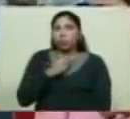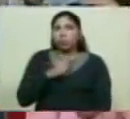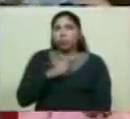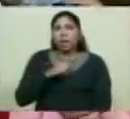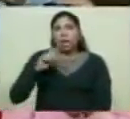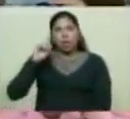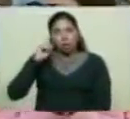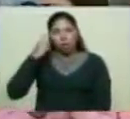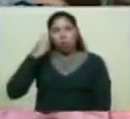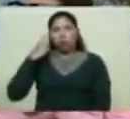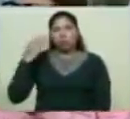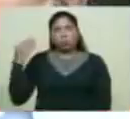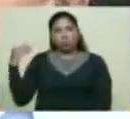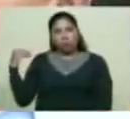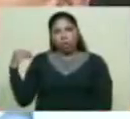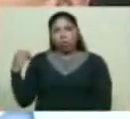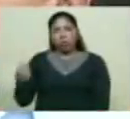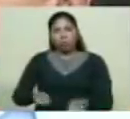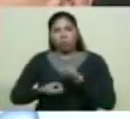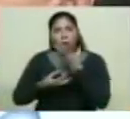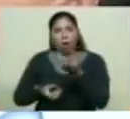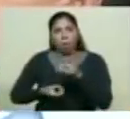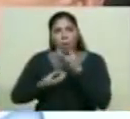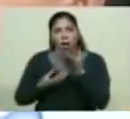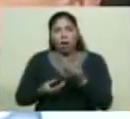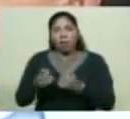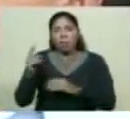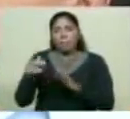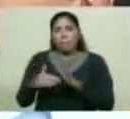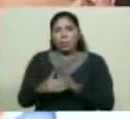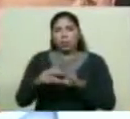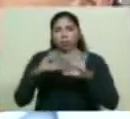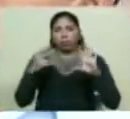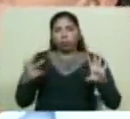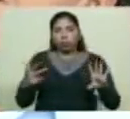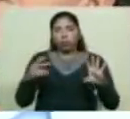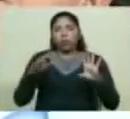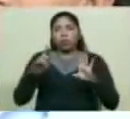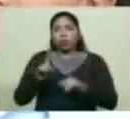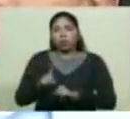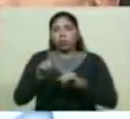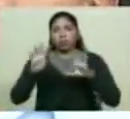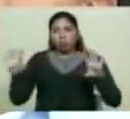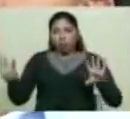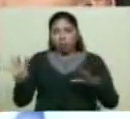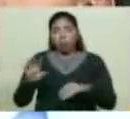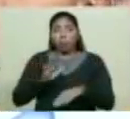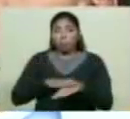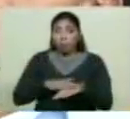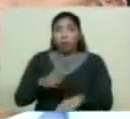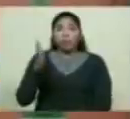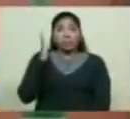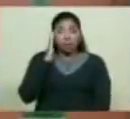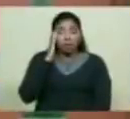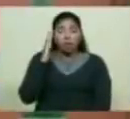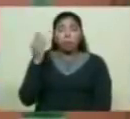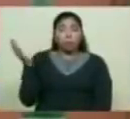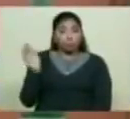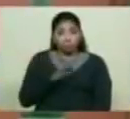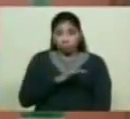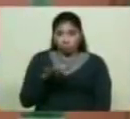bolívar de 1819 porque sabemos con el favor de dios